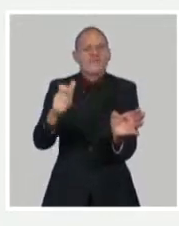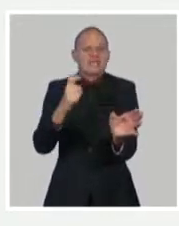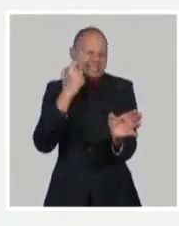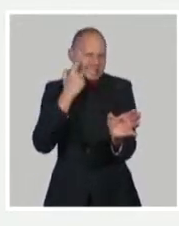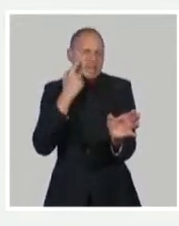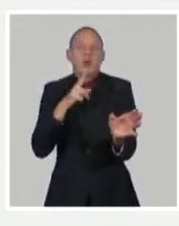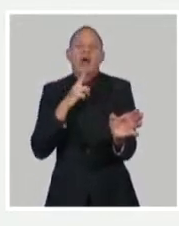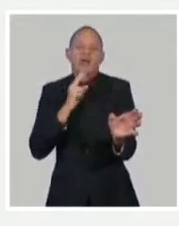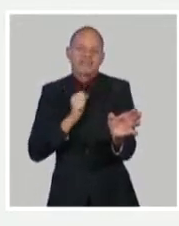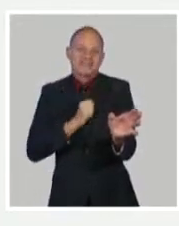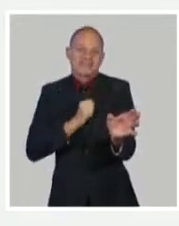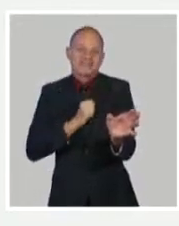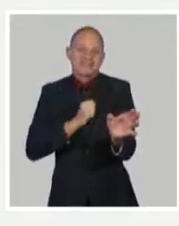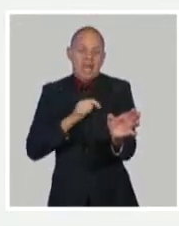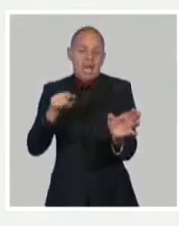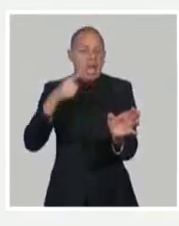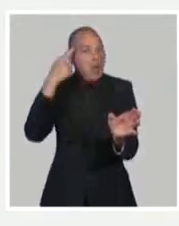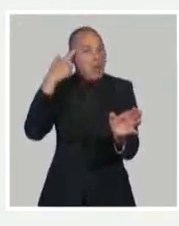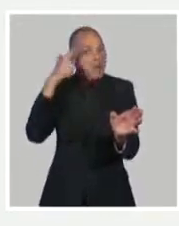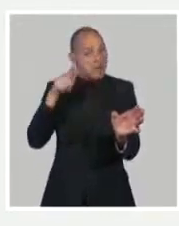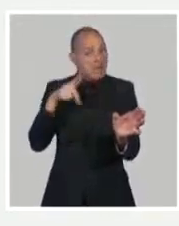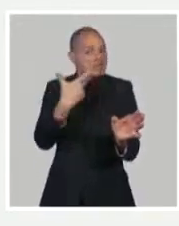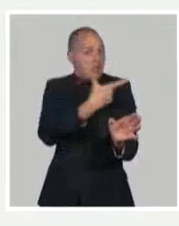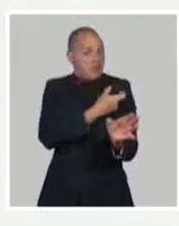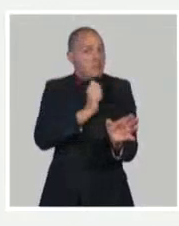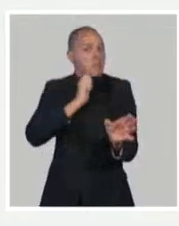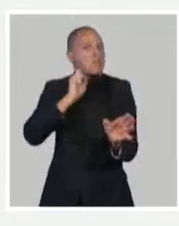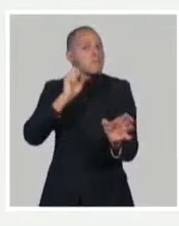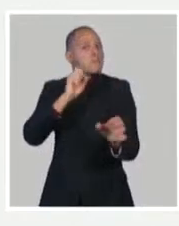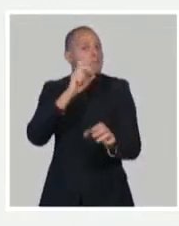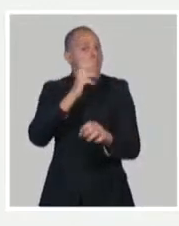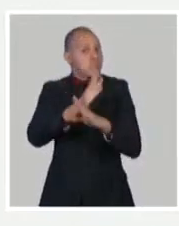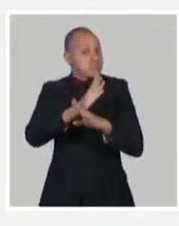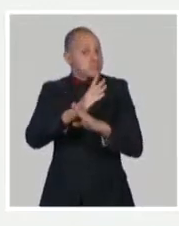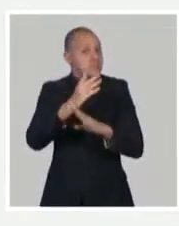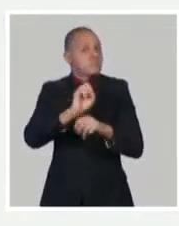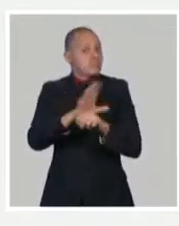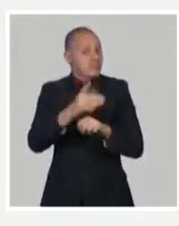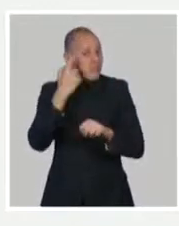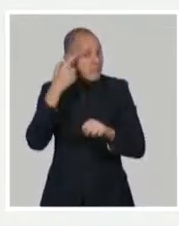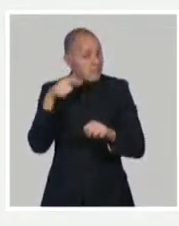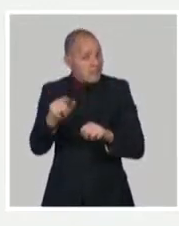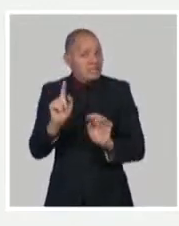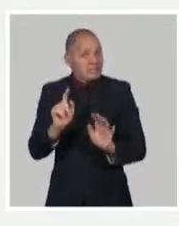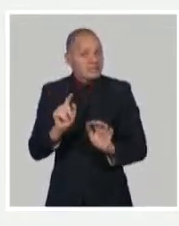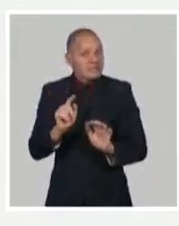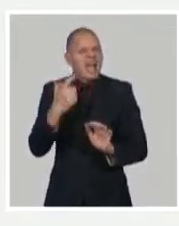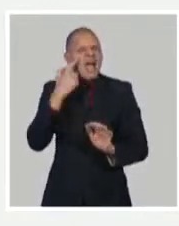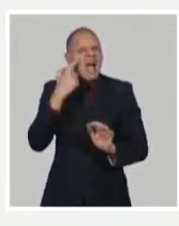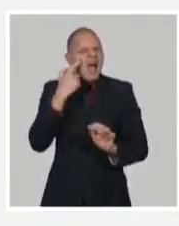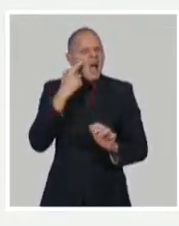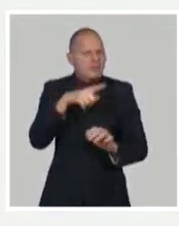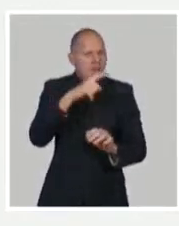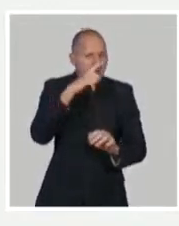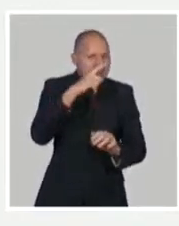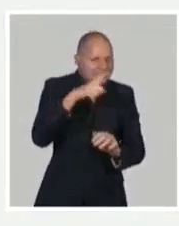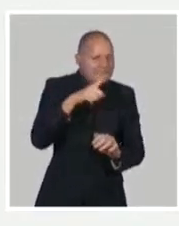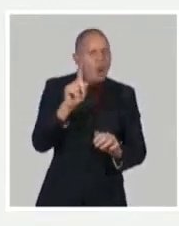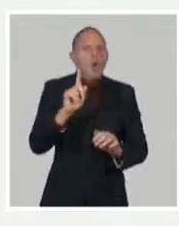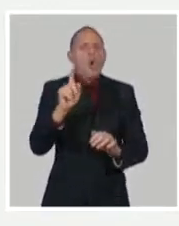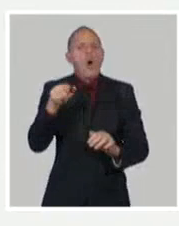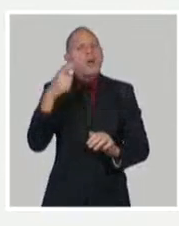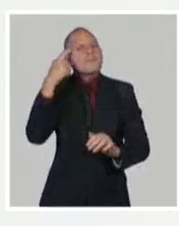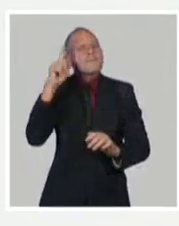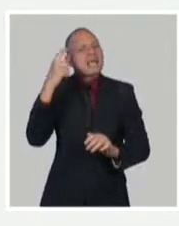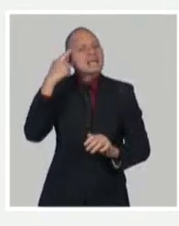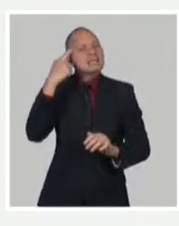Soberana 1 ha avanzado bien, está concluyendo la fase 1 con resultados muy positivos. tenemos más de una fórmula que funciona muy bien y